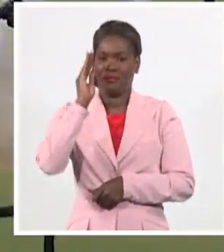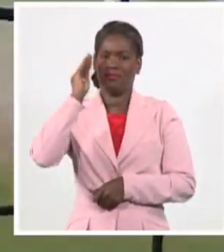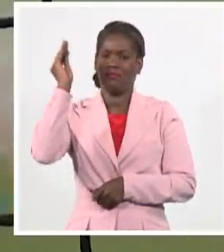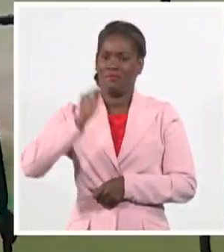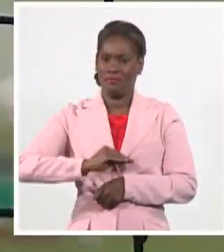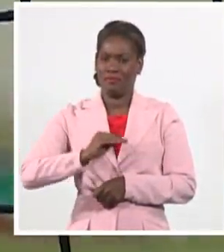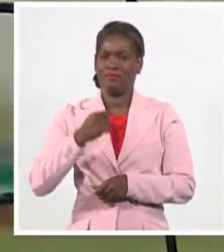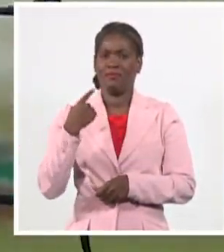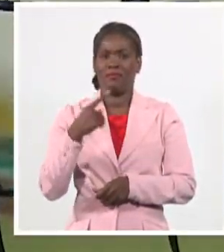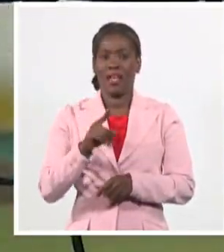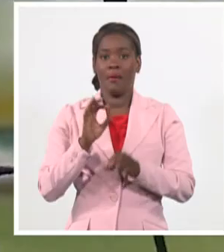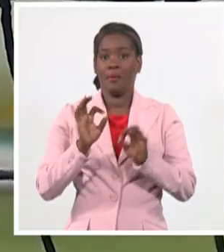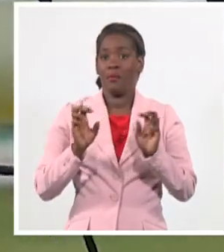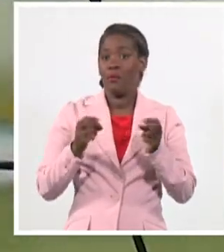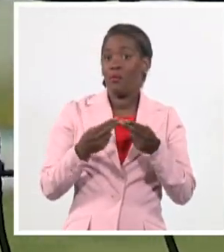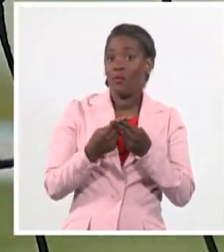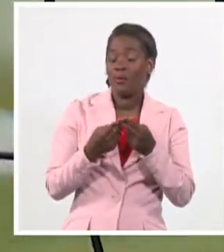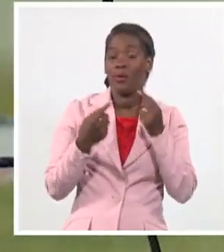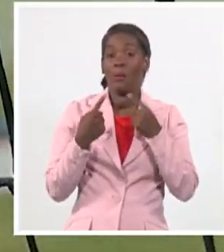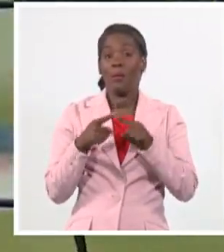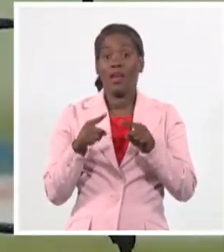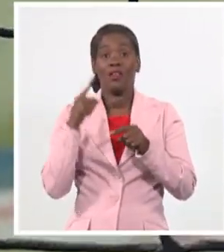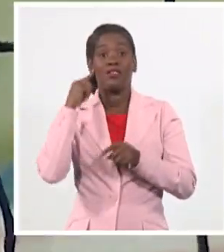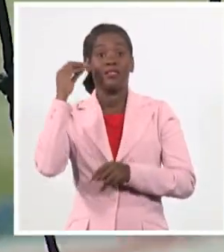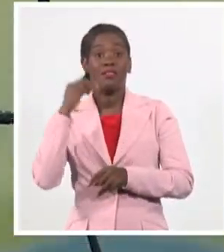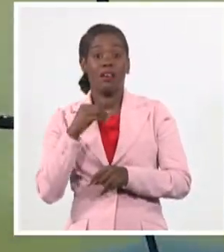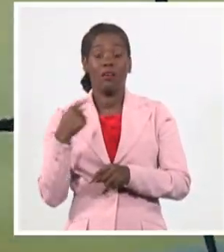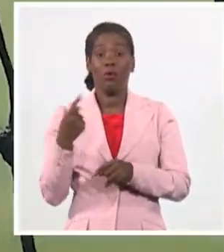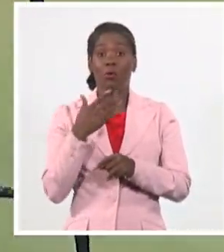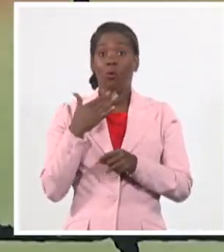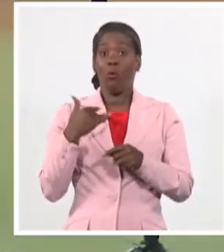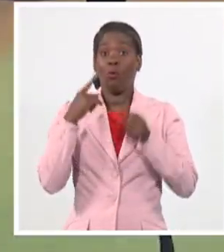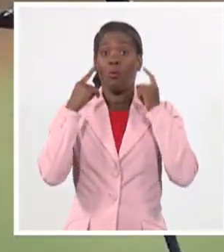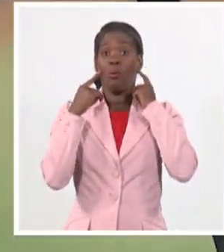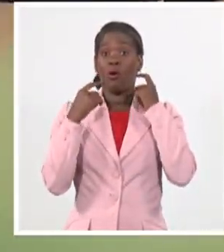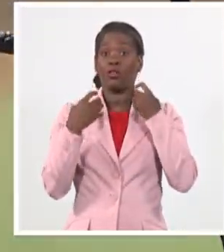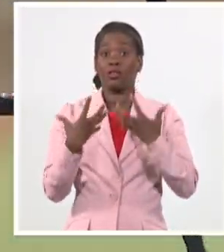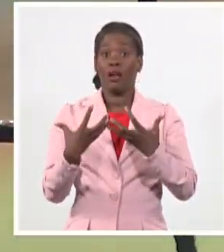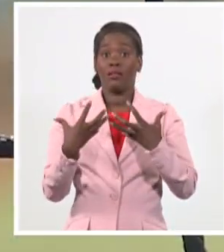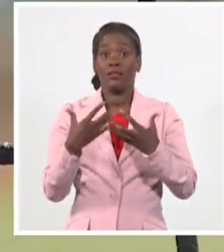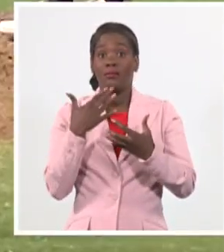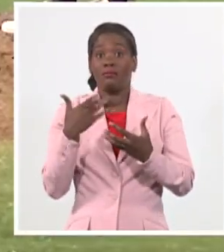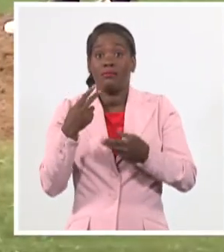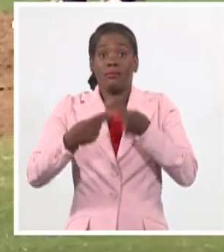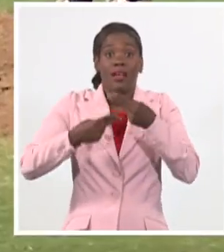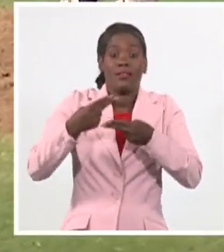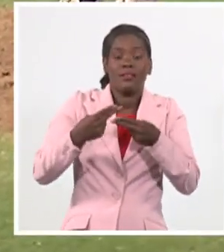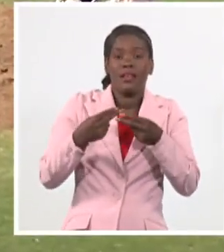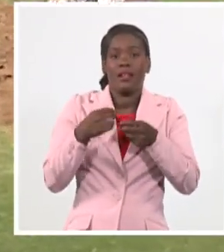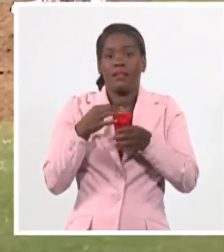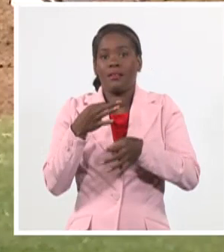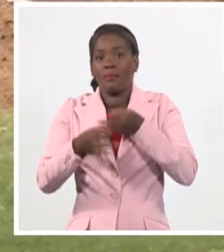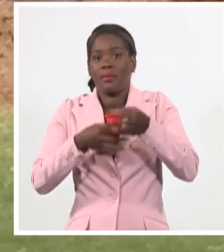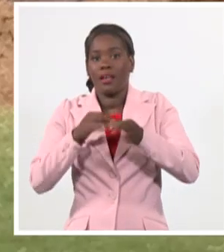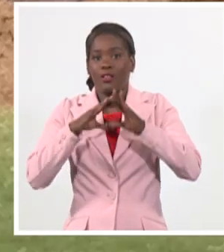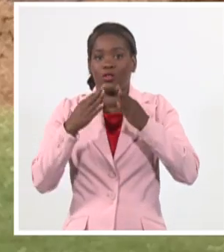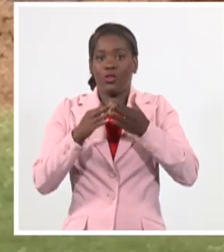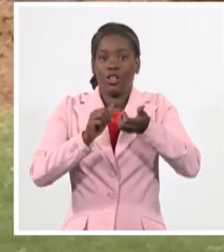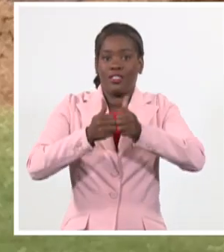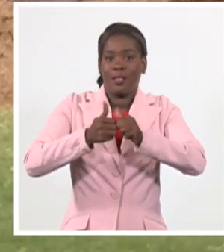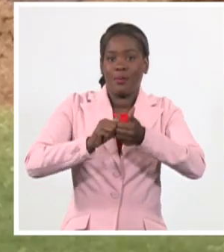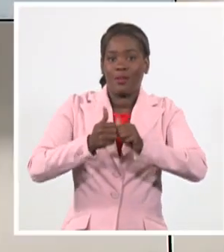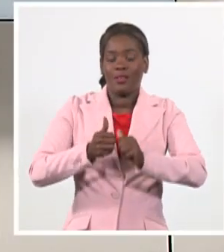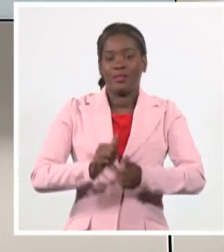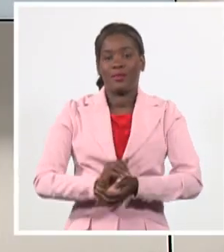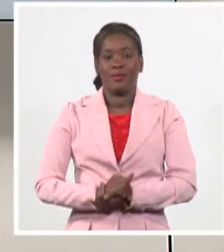en la superronda, están conscientes de la importancia de mañana preservar el invicto.